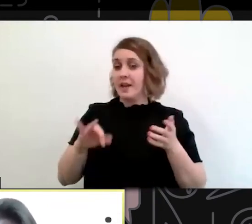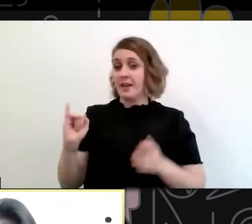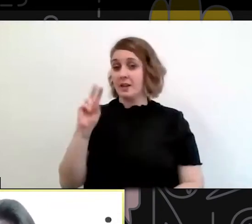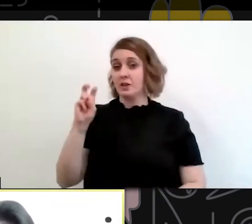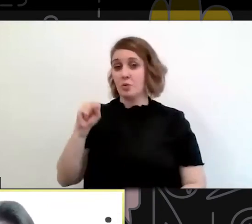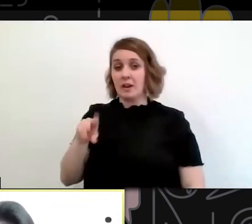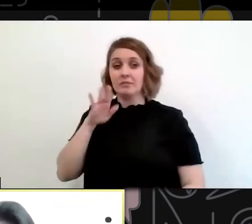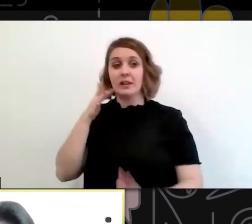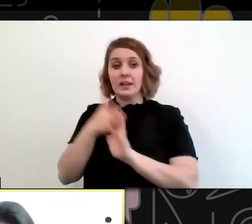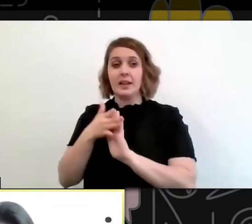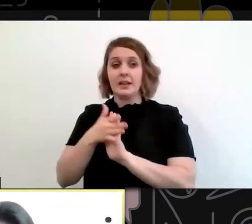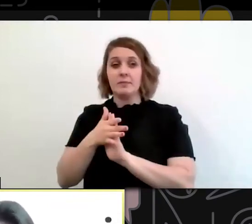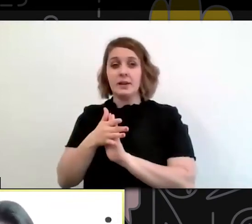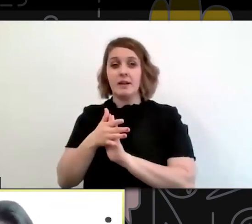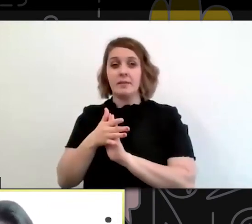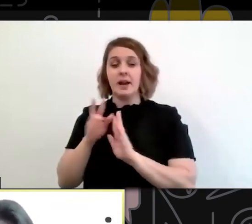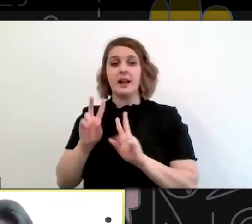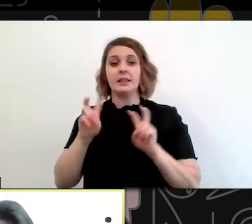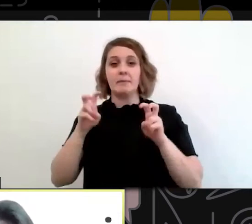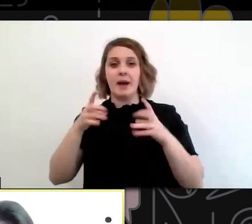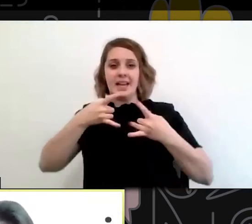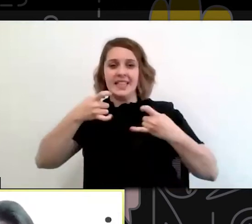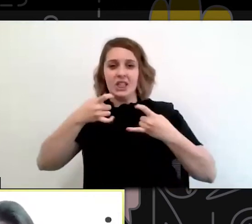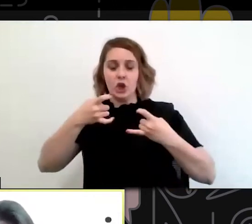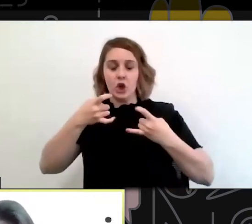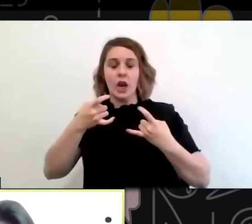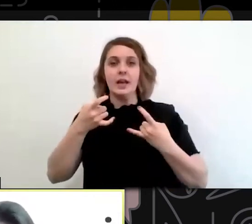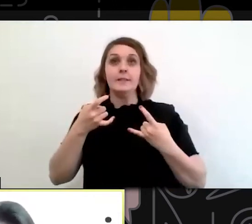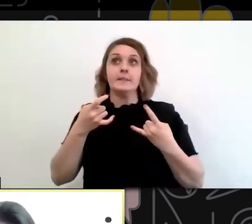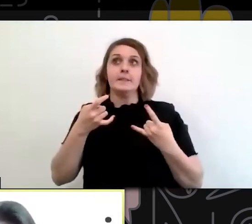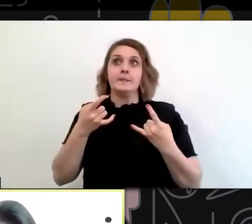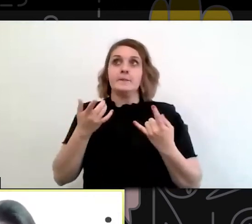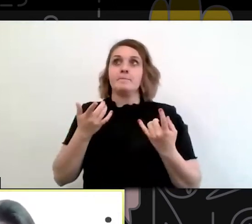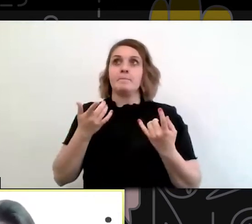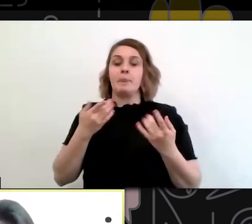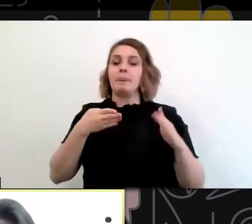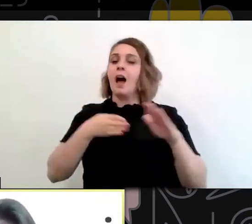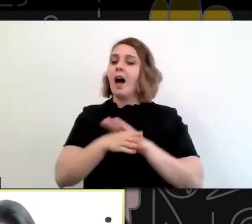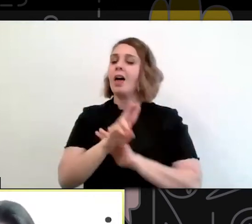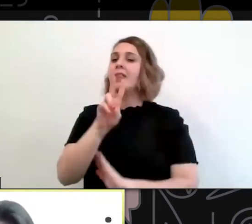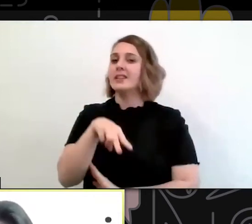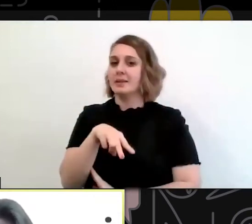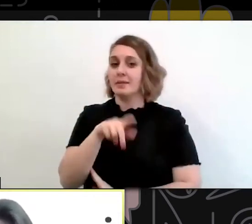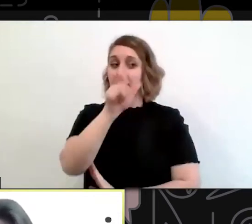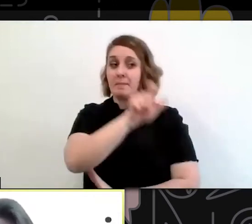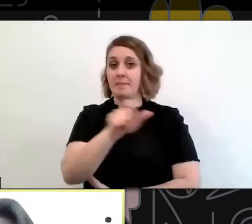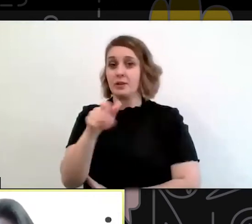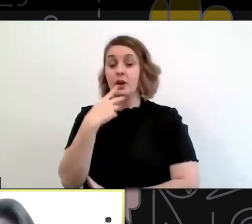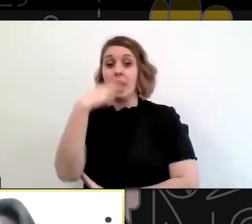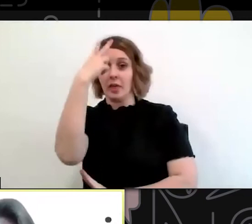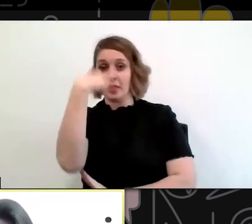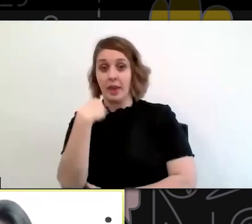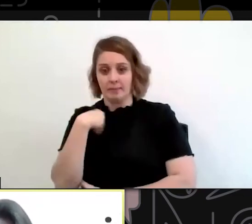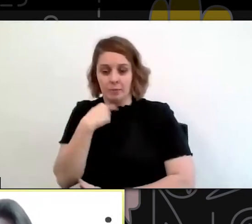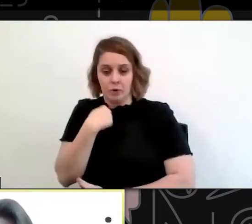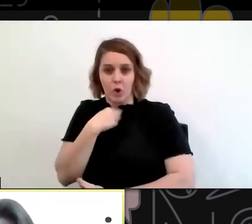comentado sobre los sensores es accesible para una persona ciega como yo o